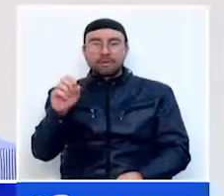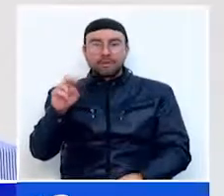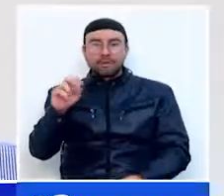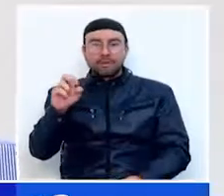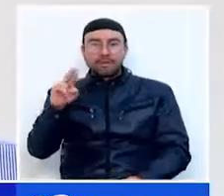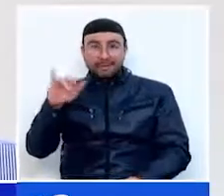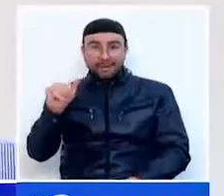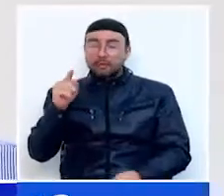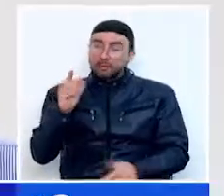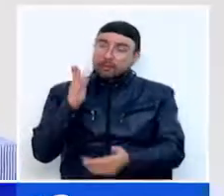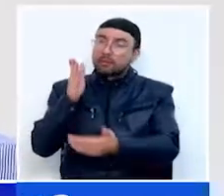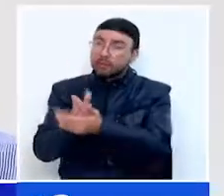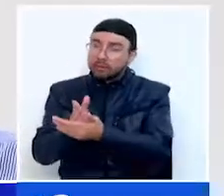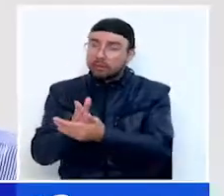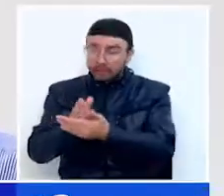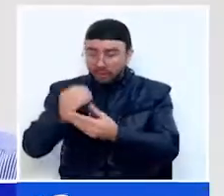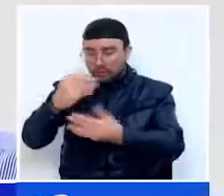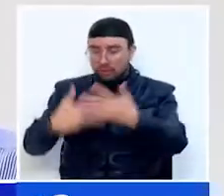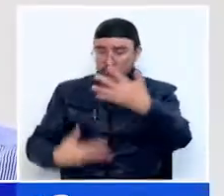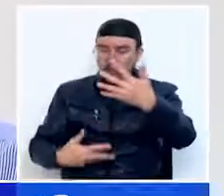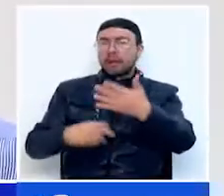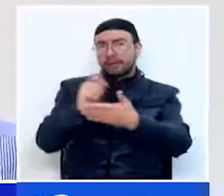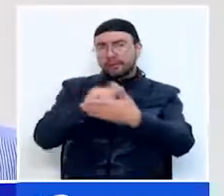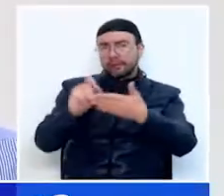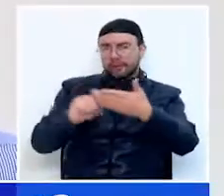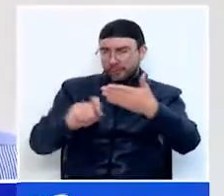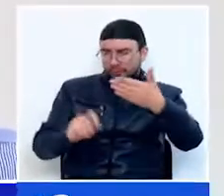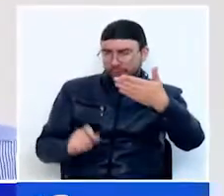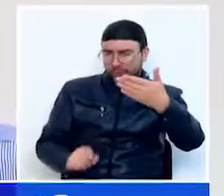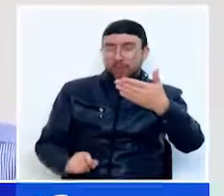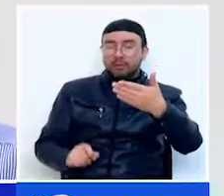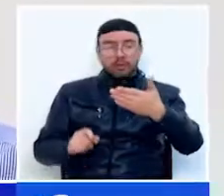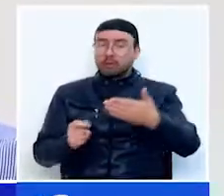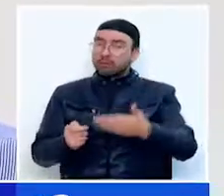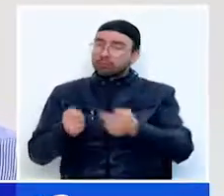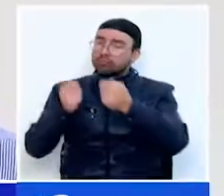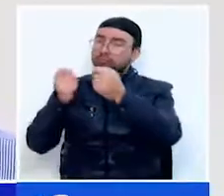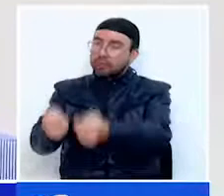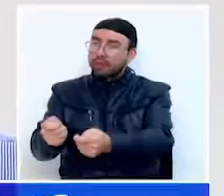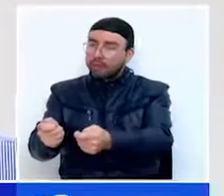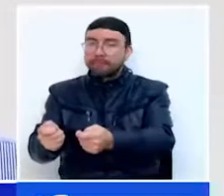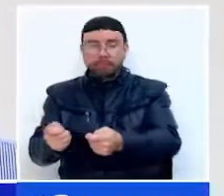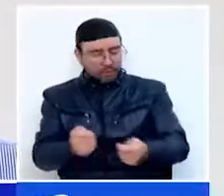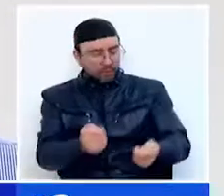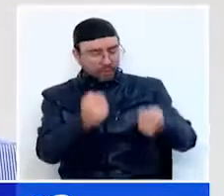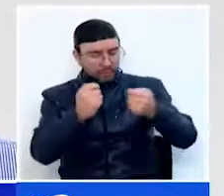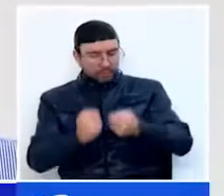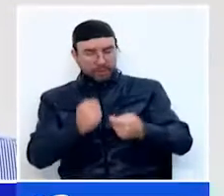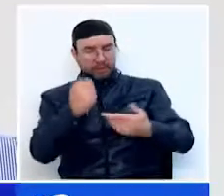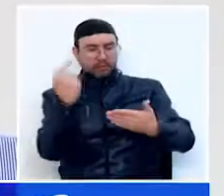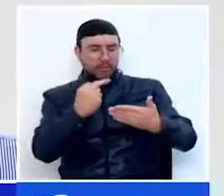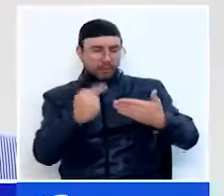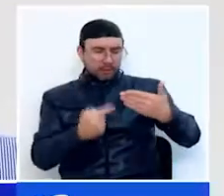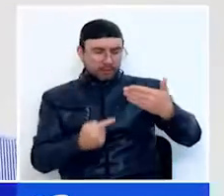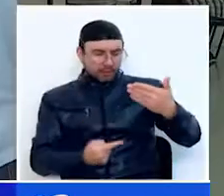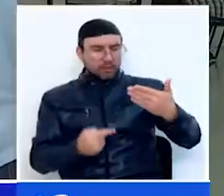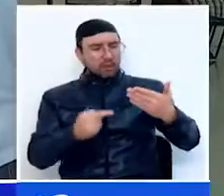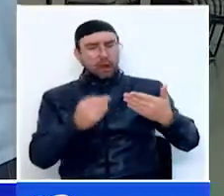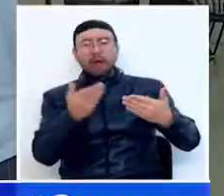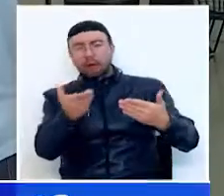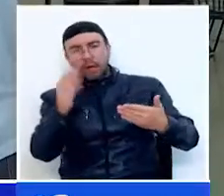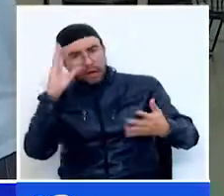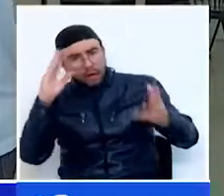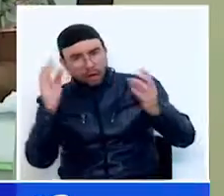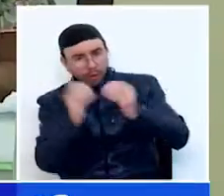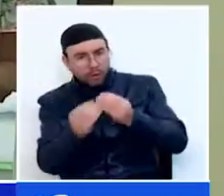de conciliación, lo llenan y nos lo pueden traer para nosotros realizar la respectiva conciliación. A